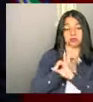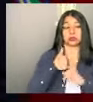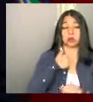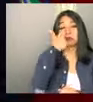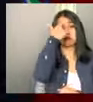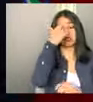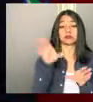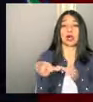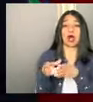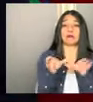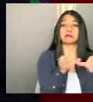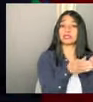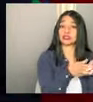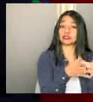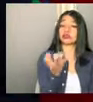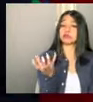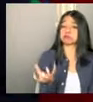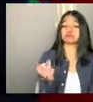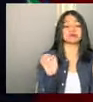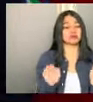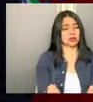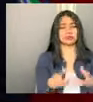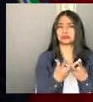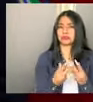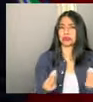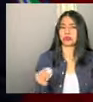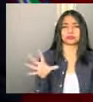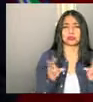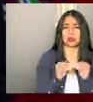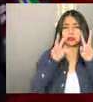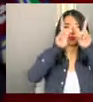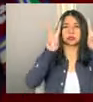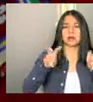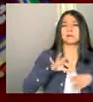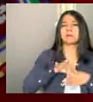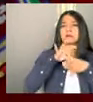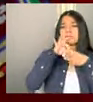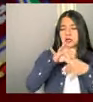comisión tripartita puede solventar todos los temas que están pendientes.